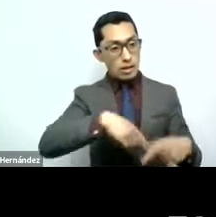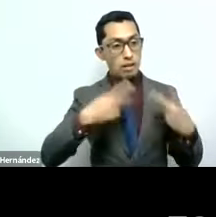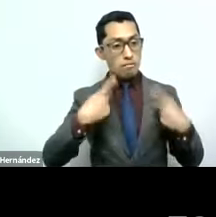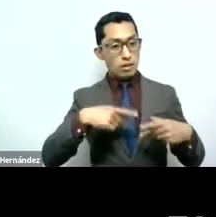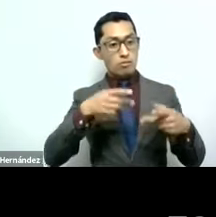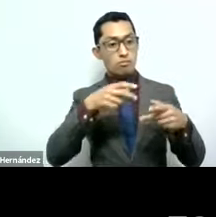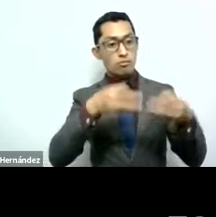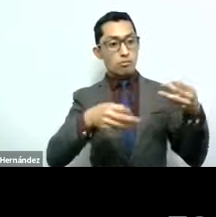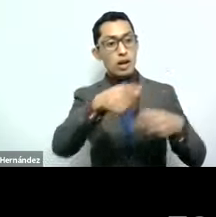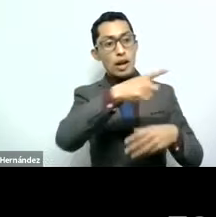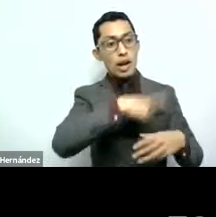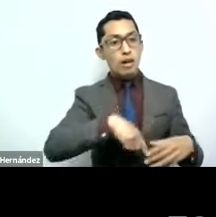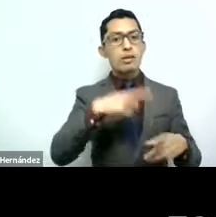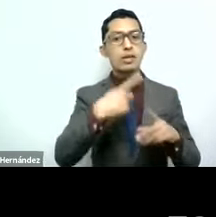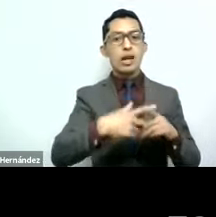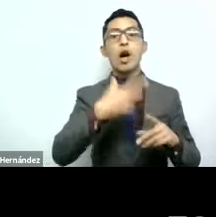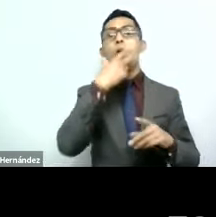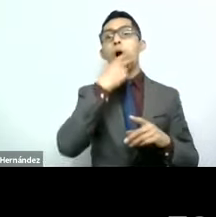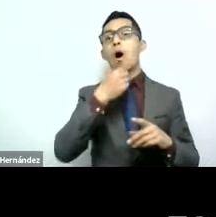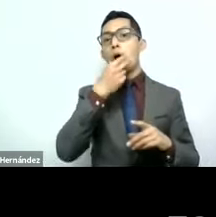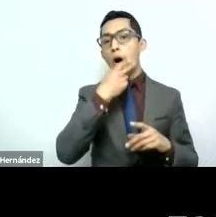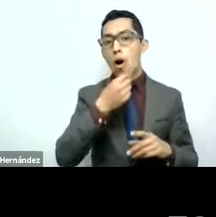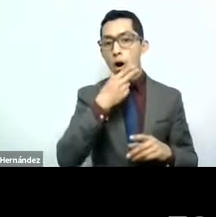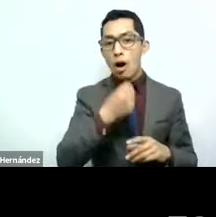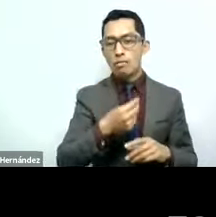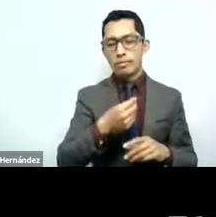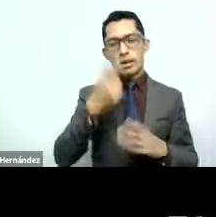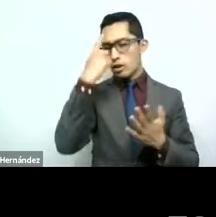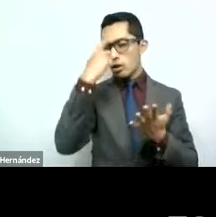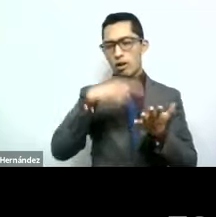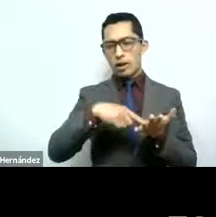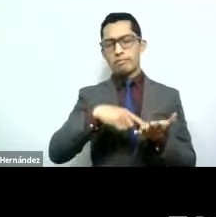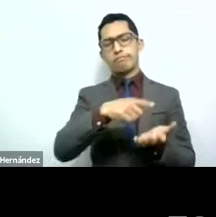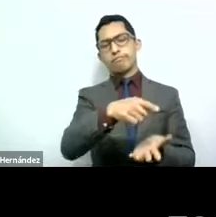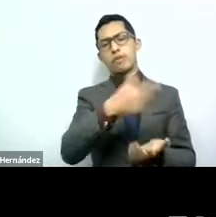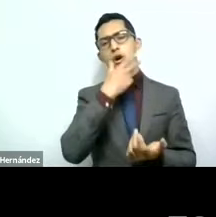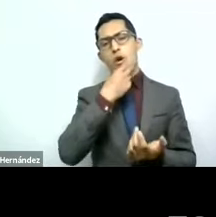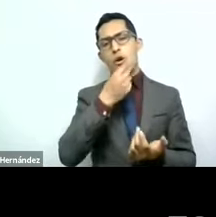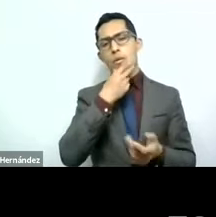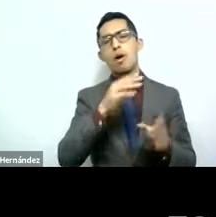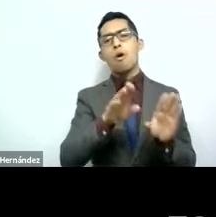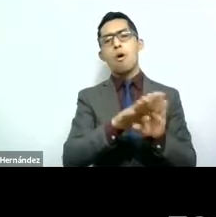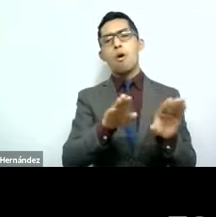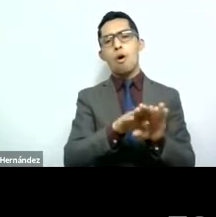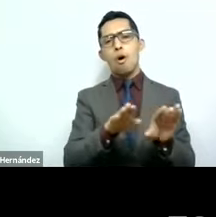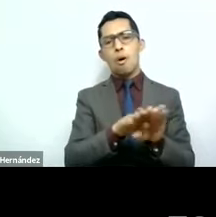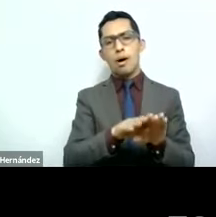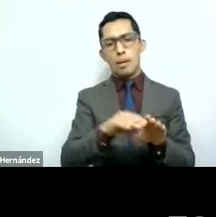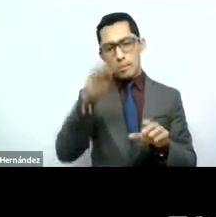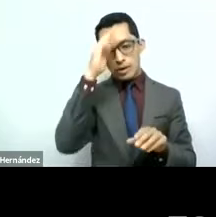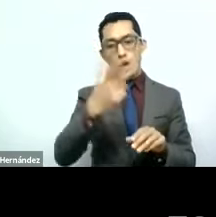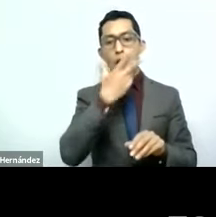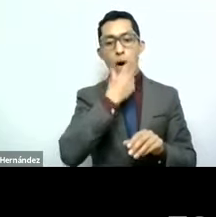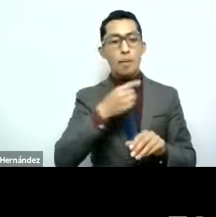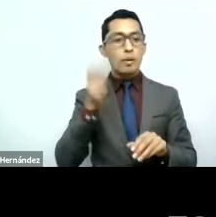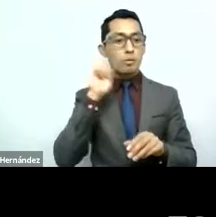asunto fueron hombres. Por lo tanto, esto les impide que el caso pueda ser juzgado con perspectiva de